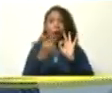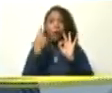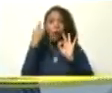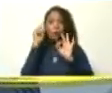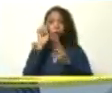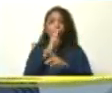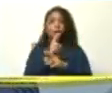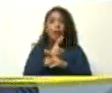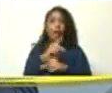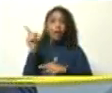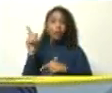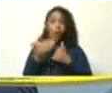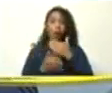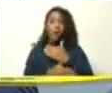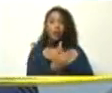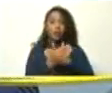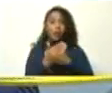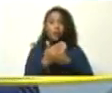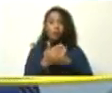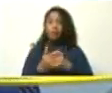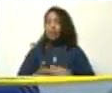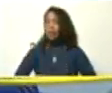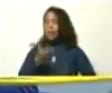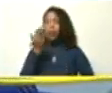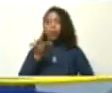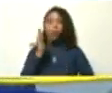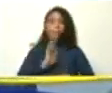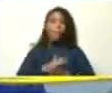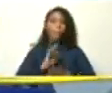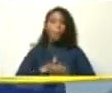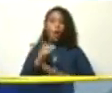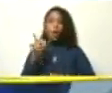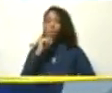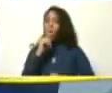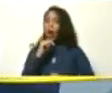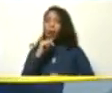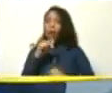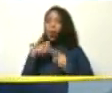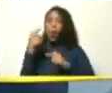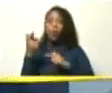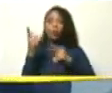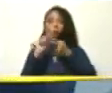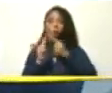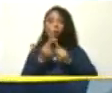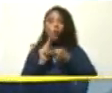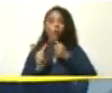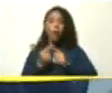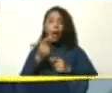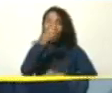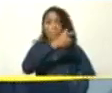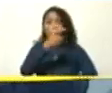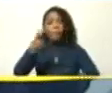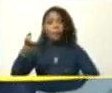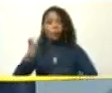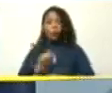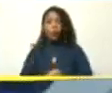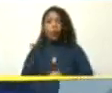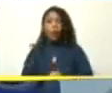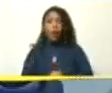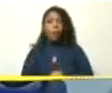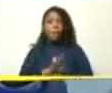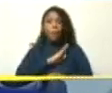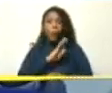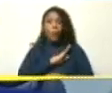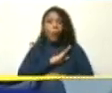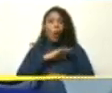redes es un avance tremendo, porque no hay ningún tipo de contradicción entre el ciudadano empoderado